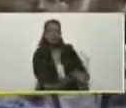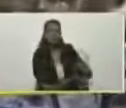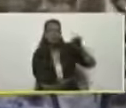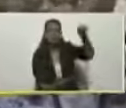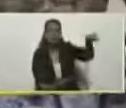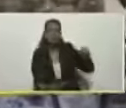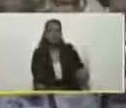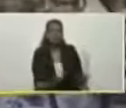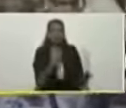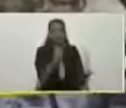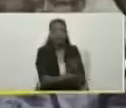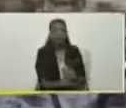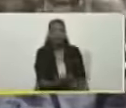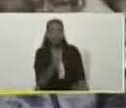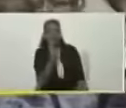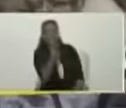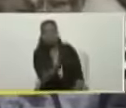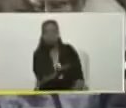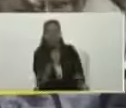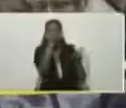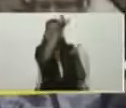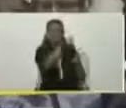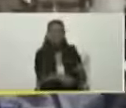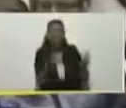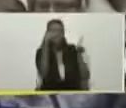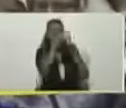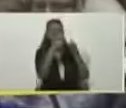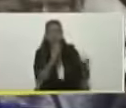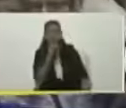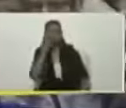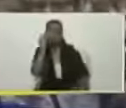mal hablan de la mujer.